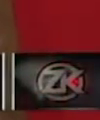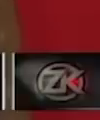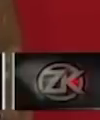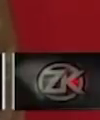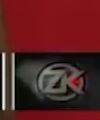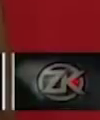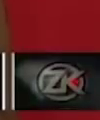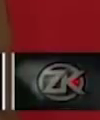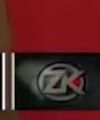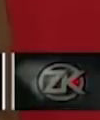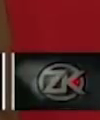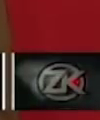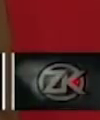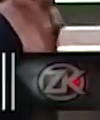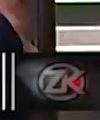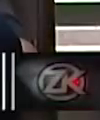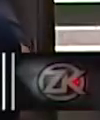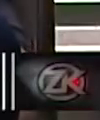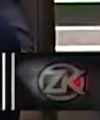mismo, miren.